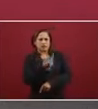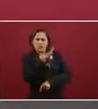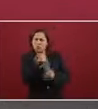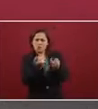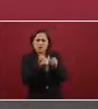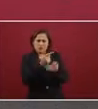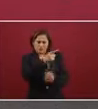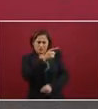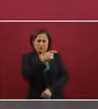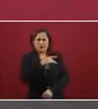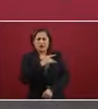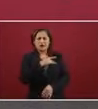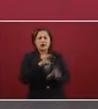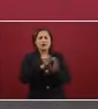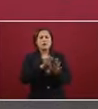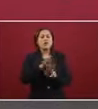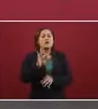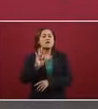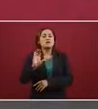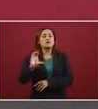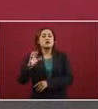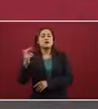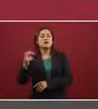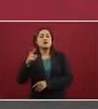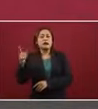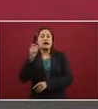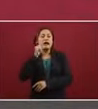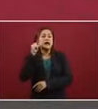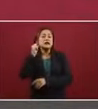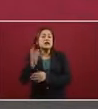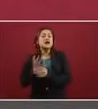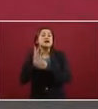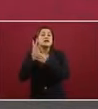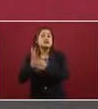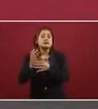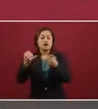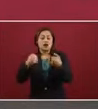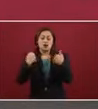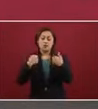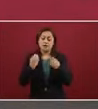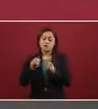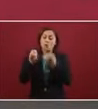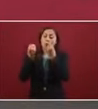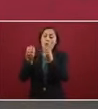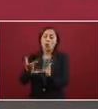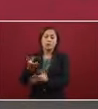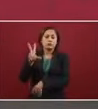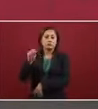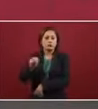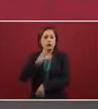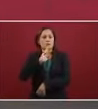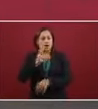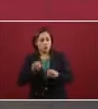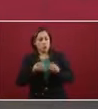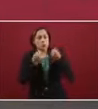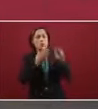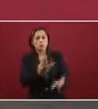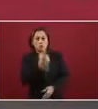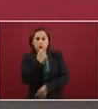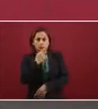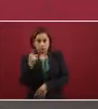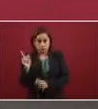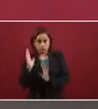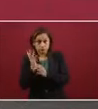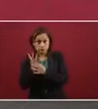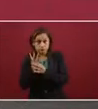debería dejar de dar dinero a los jóvenes. Por ejemplo, para darlo a la policía. Por ejemplo, ahí hay una diferencia.